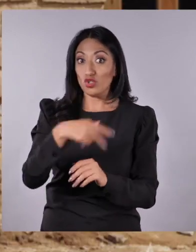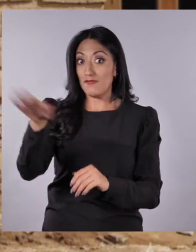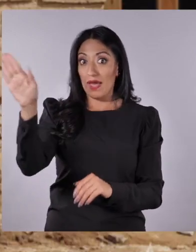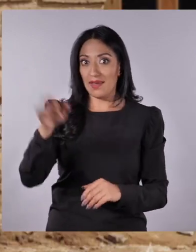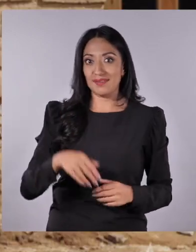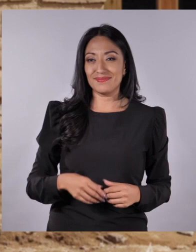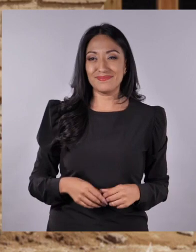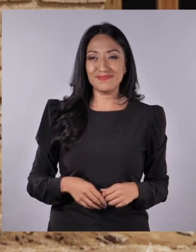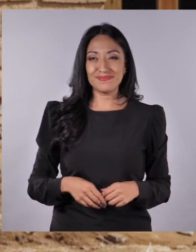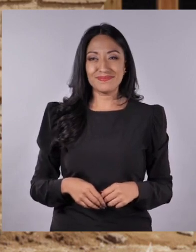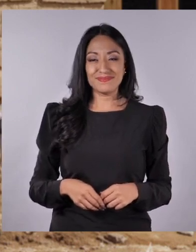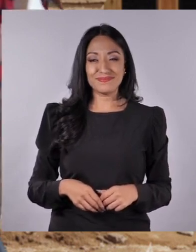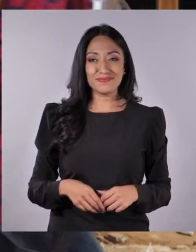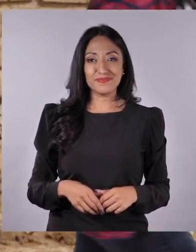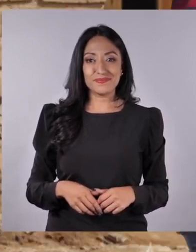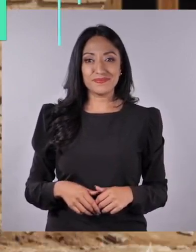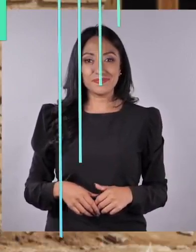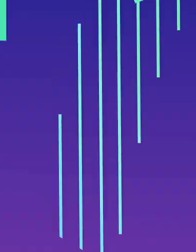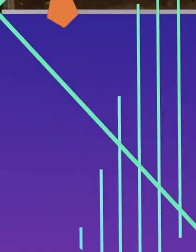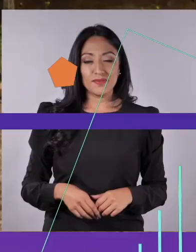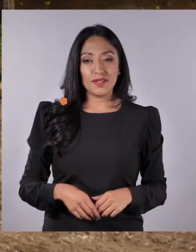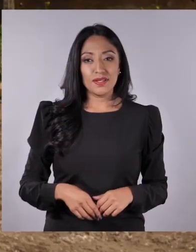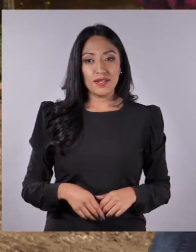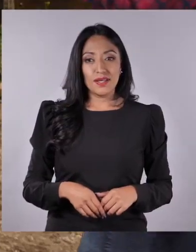No se vayan, ya vuelvo.